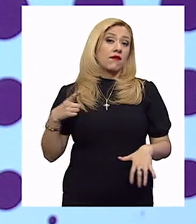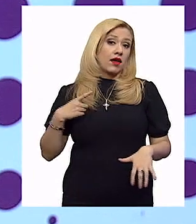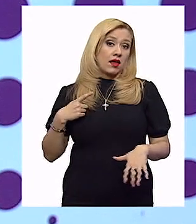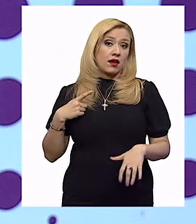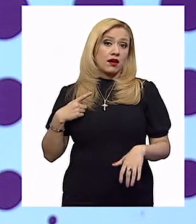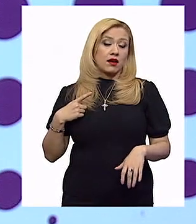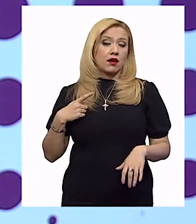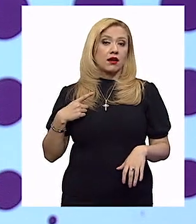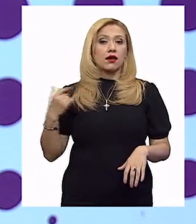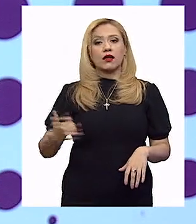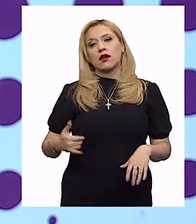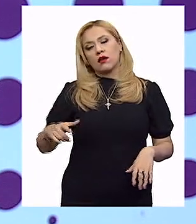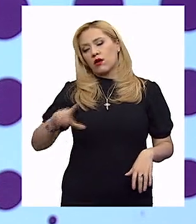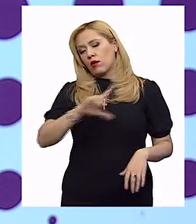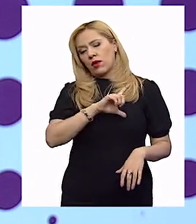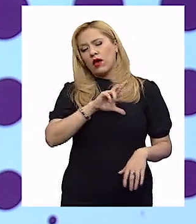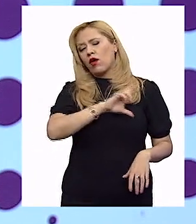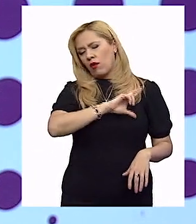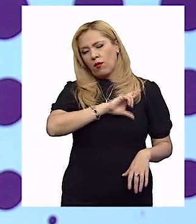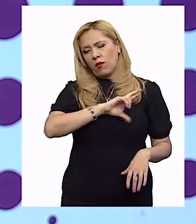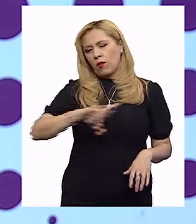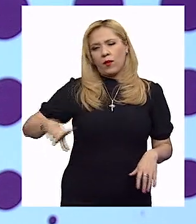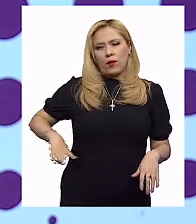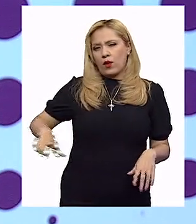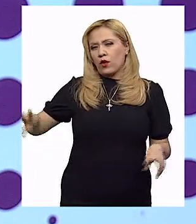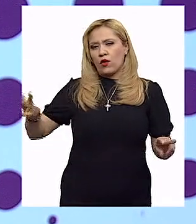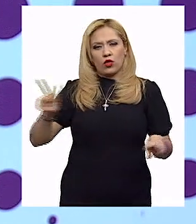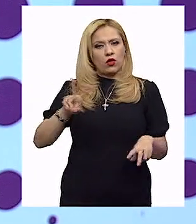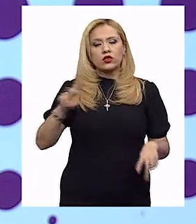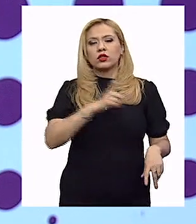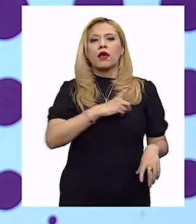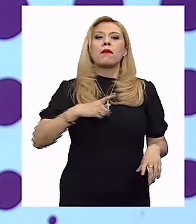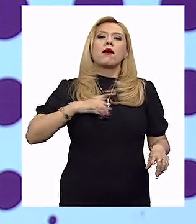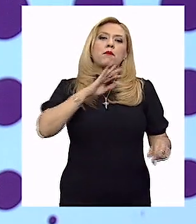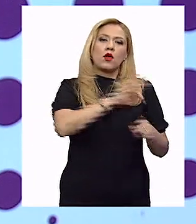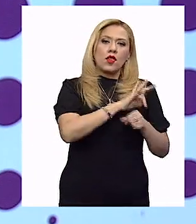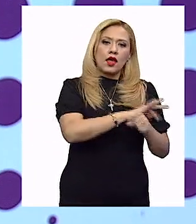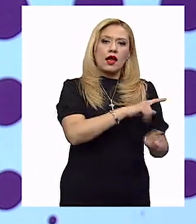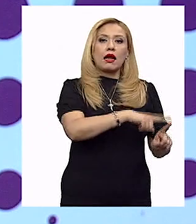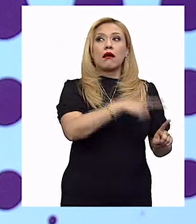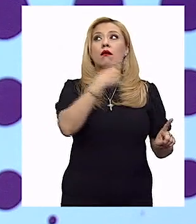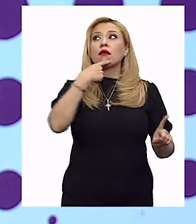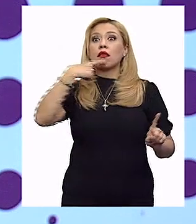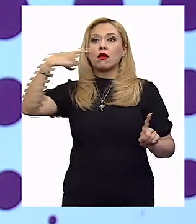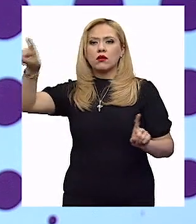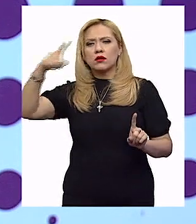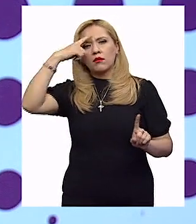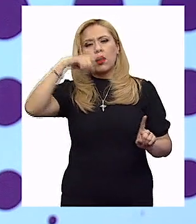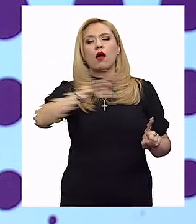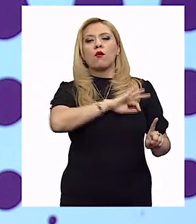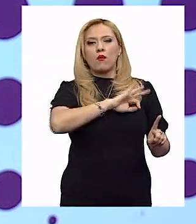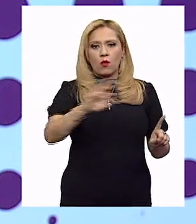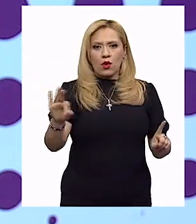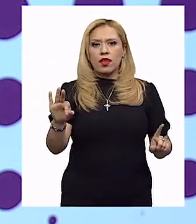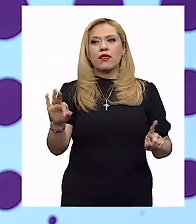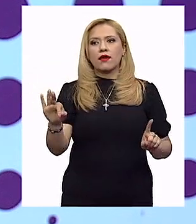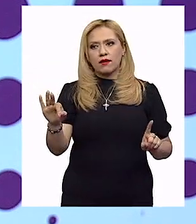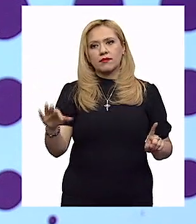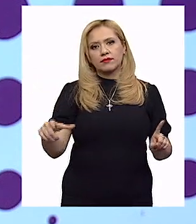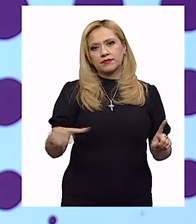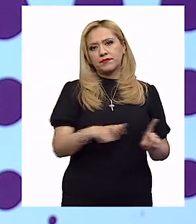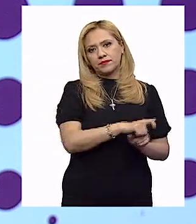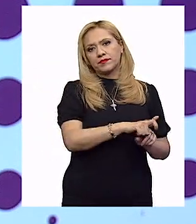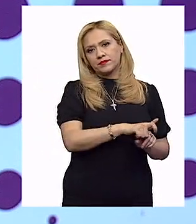las instituciones públicas y privadas deben de proteger a los denunciantes para que puedan existir también este tipo